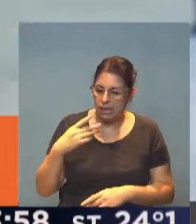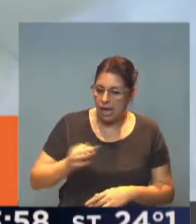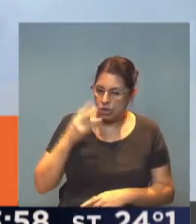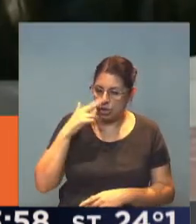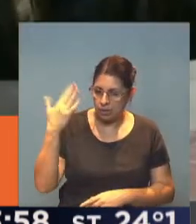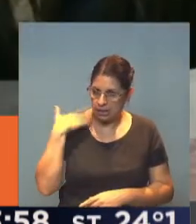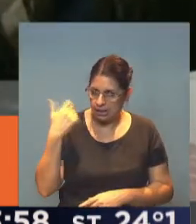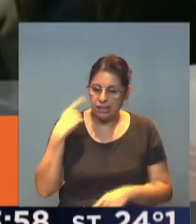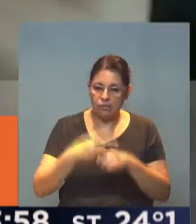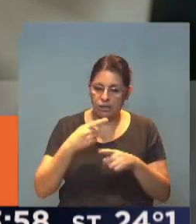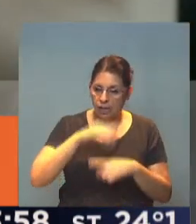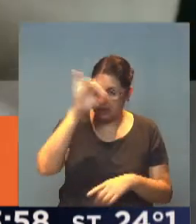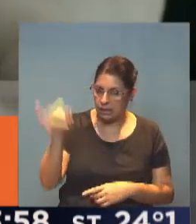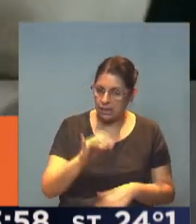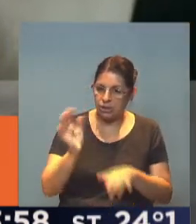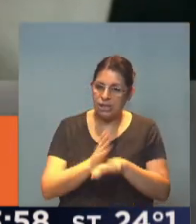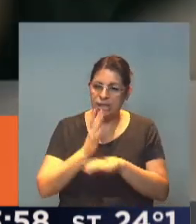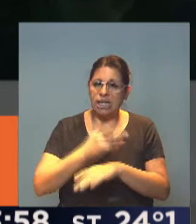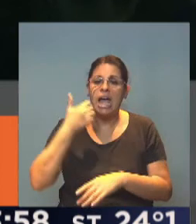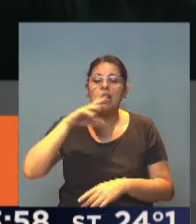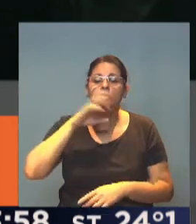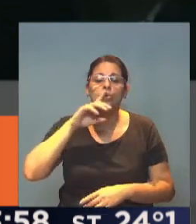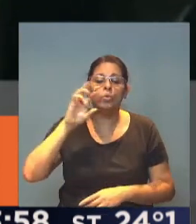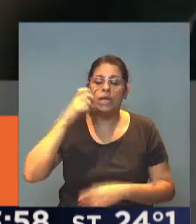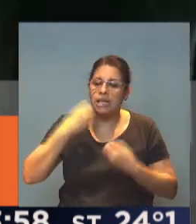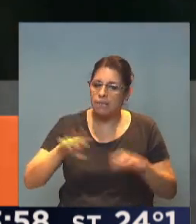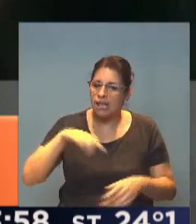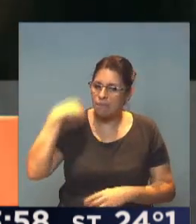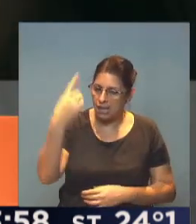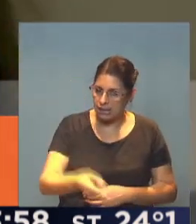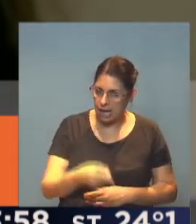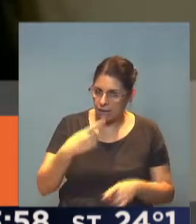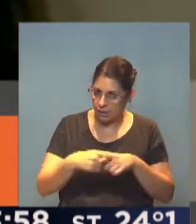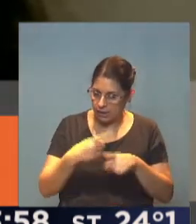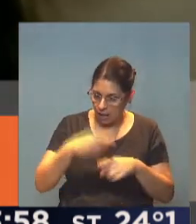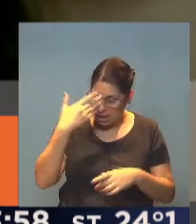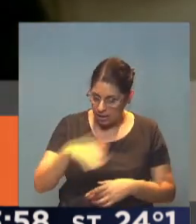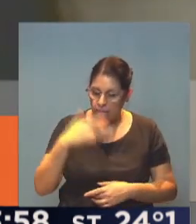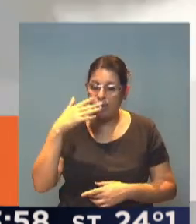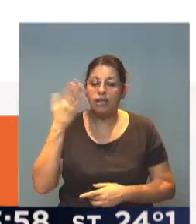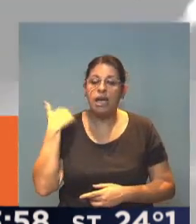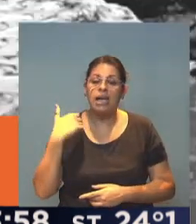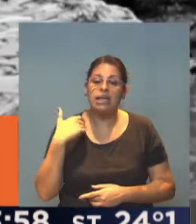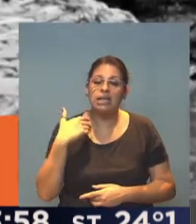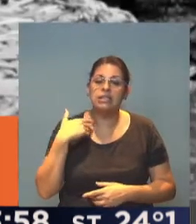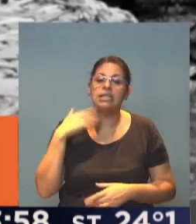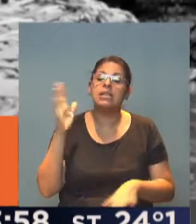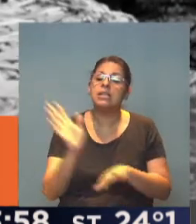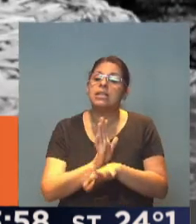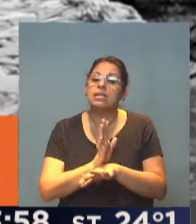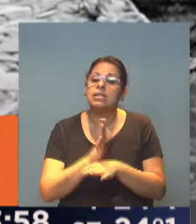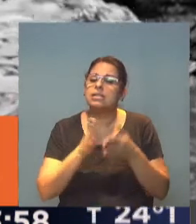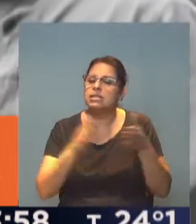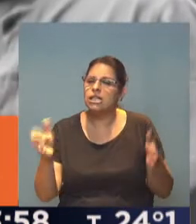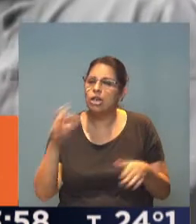2016 del Festival Internacional de Cine de las Alturas. Esto va a comenzar mañana y viene después de la fuerte proyección de este ciclo que